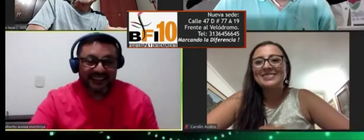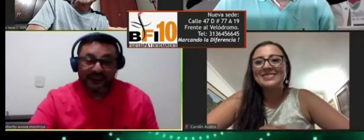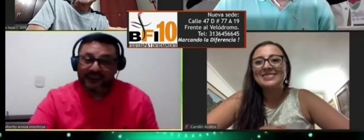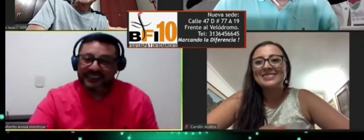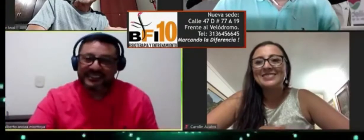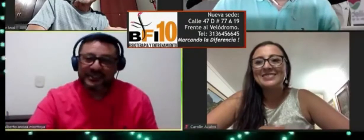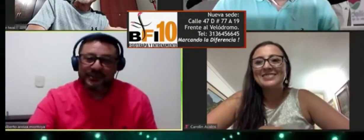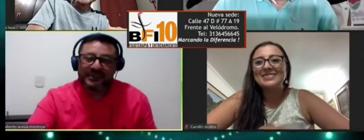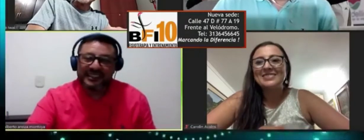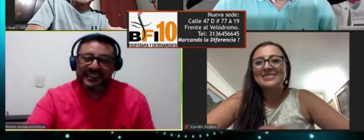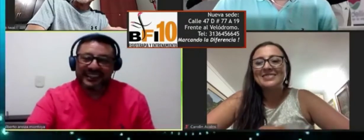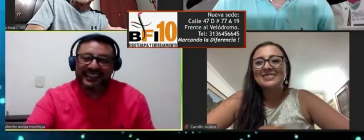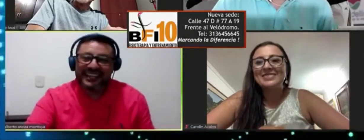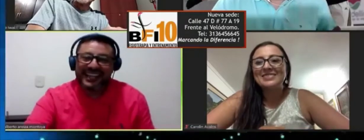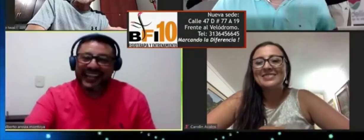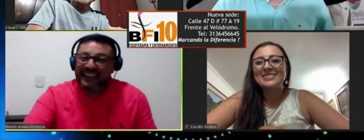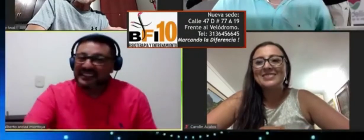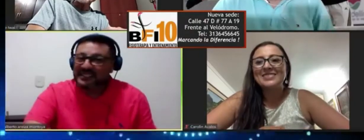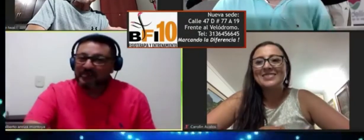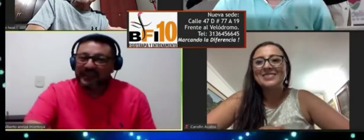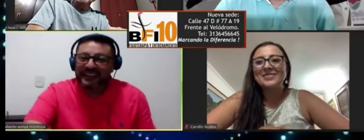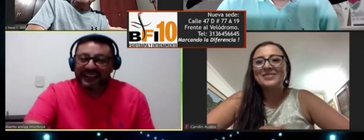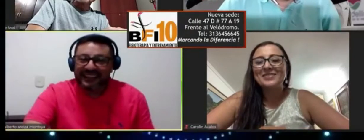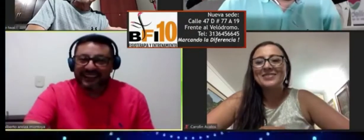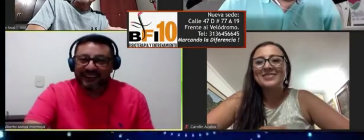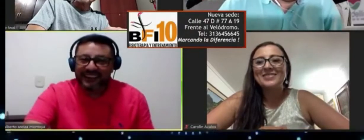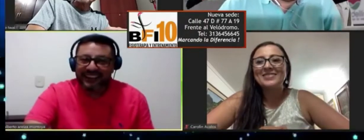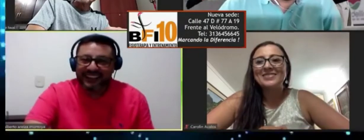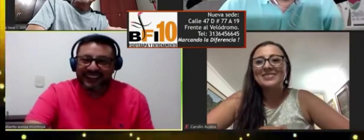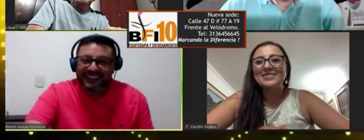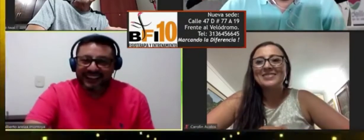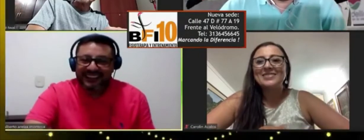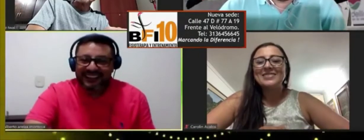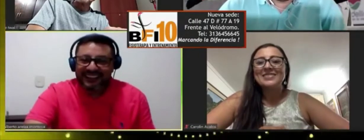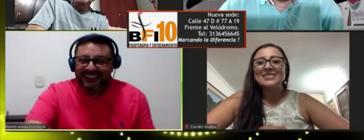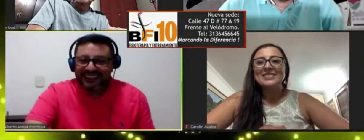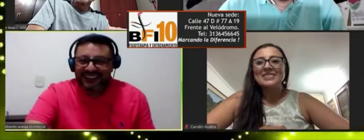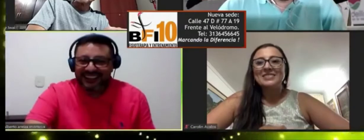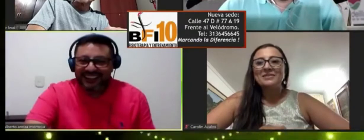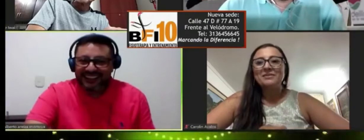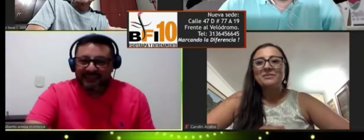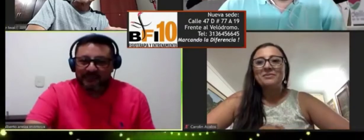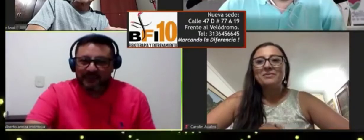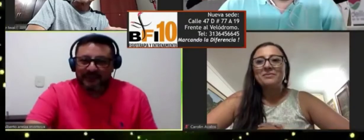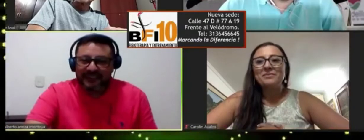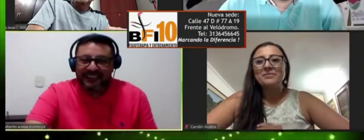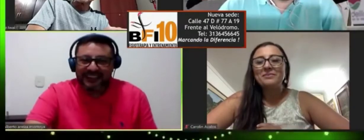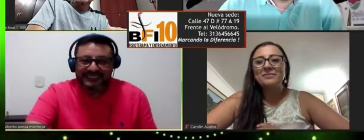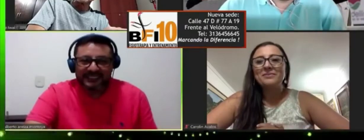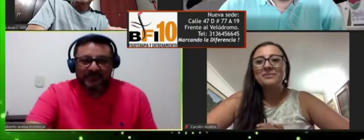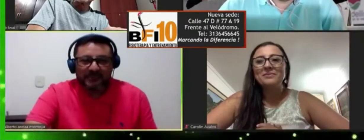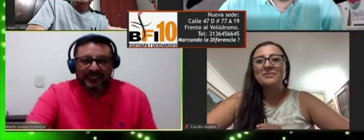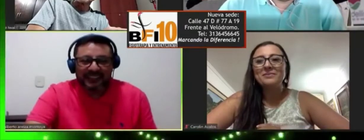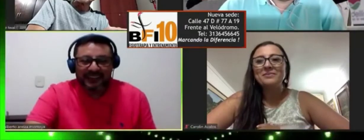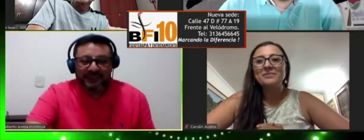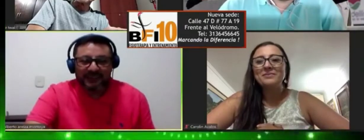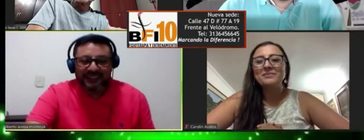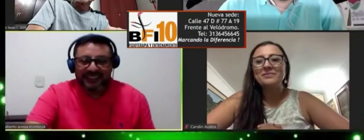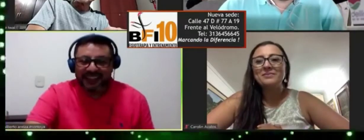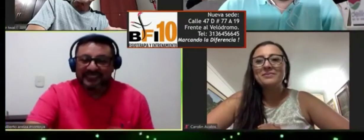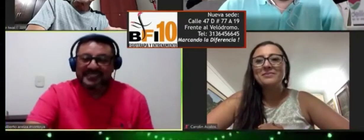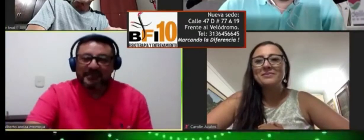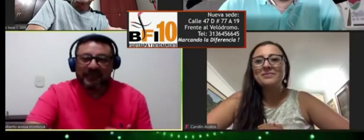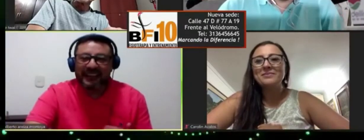No, gratitud y la disciplina. Creo que el profe ha sido muy claro en